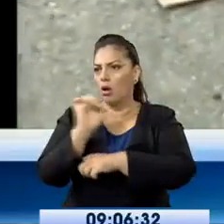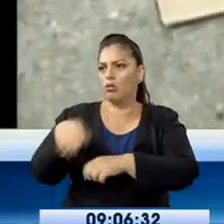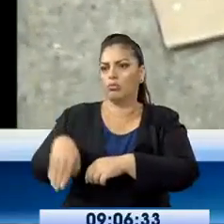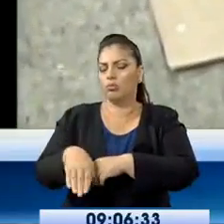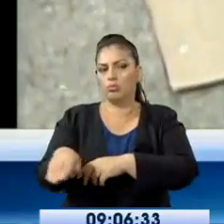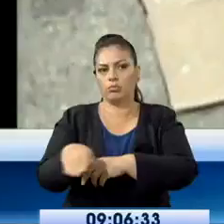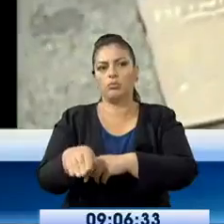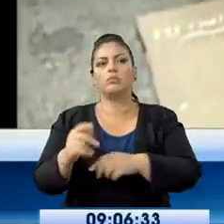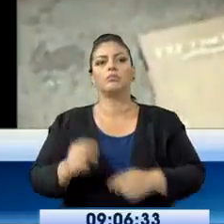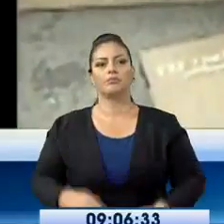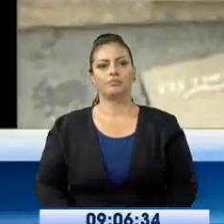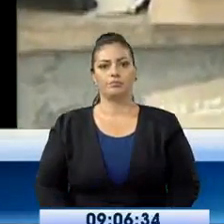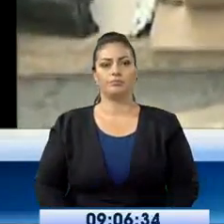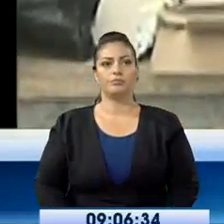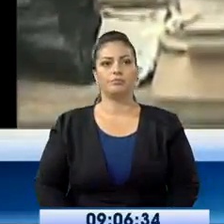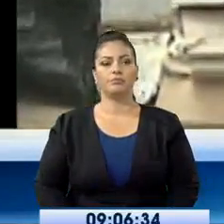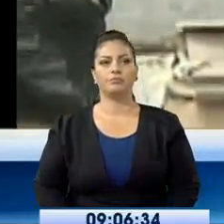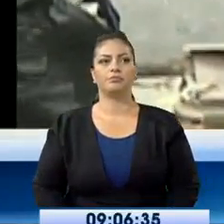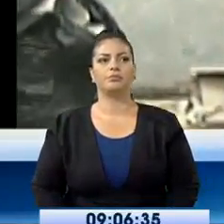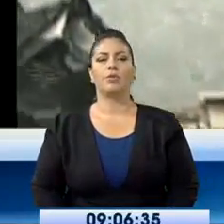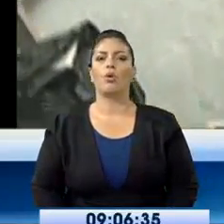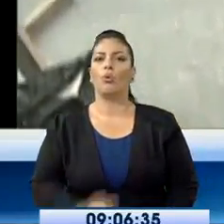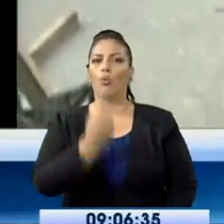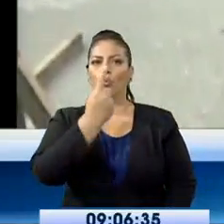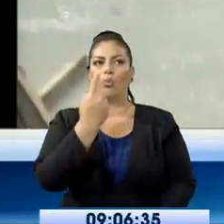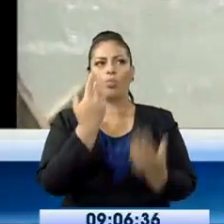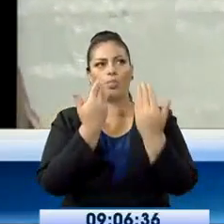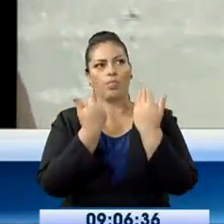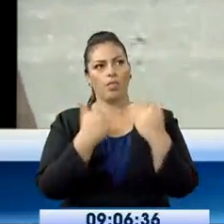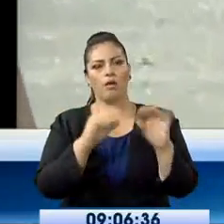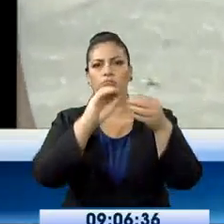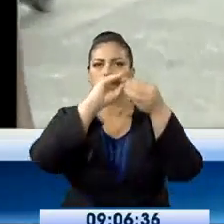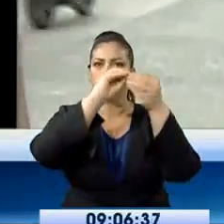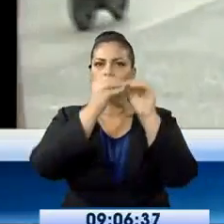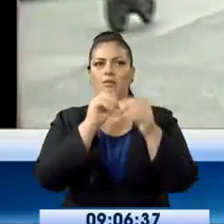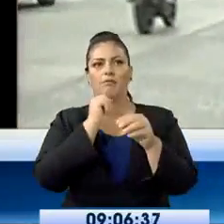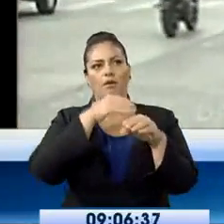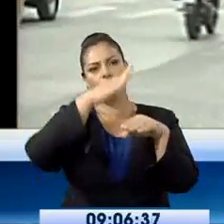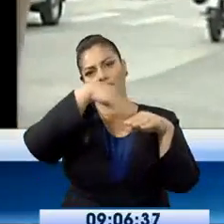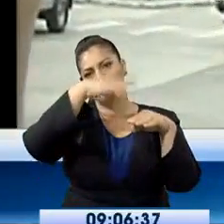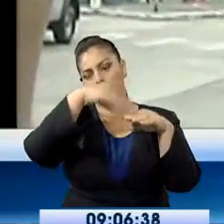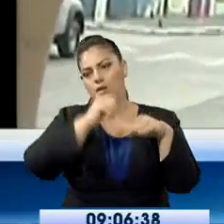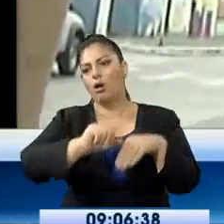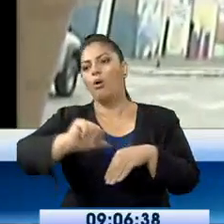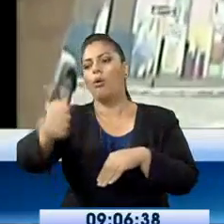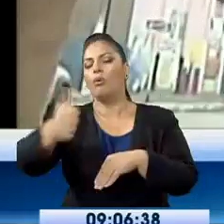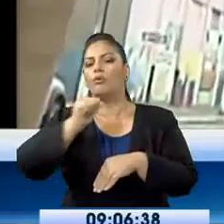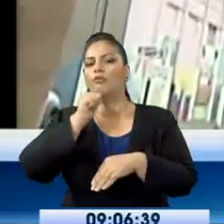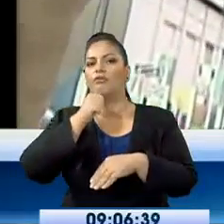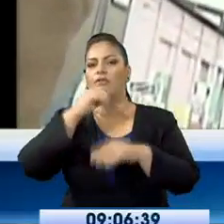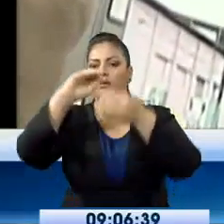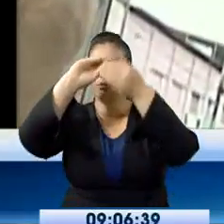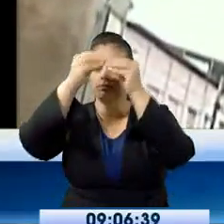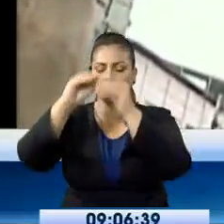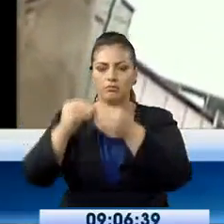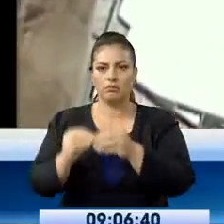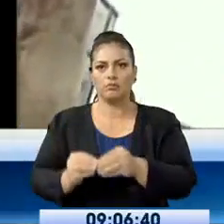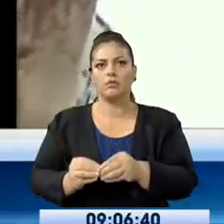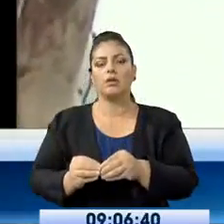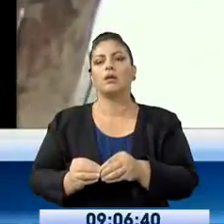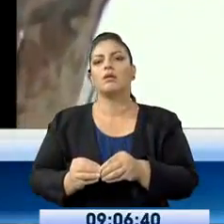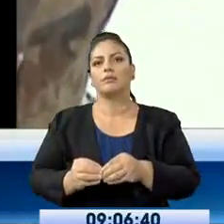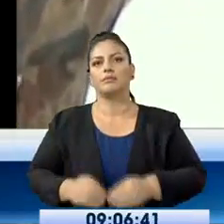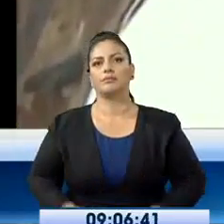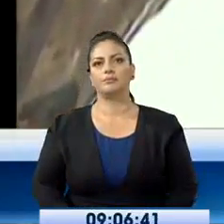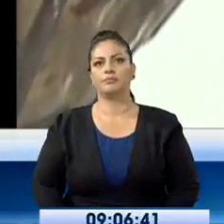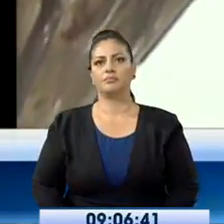a hacer? El otro está en parte ya hecho. Esta semana comenzamos a armarlo. El otro va a tener una estructura por dentro metálica donde